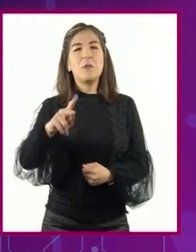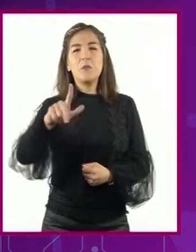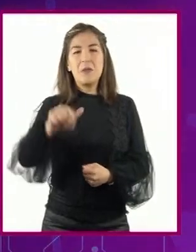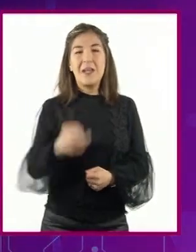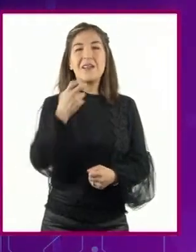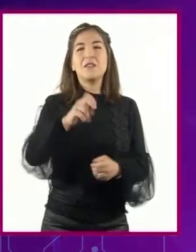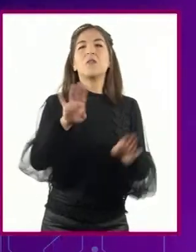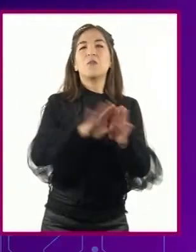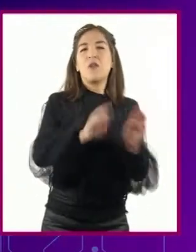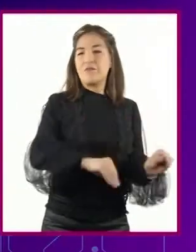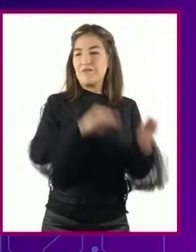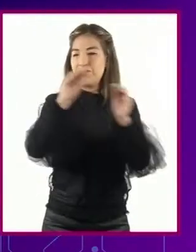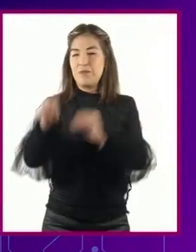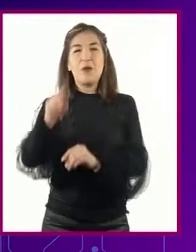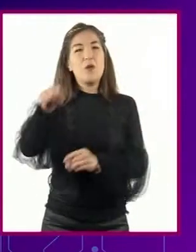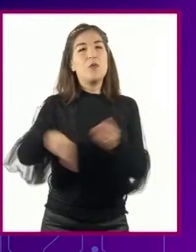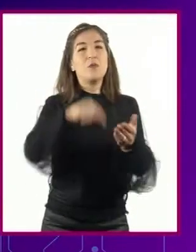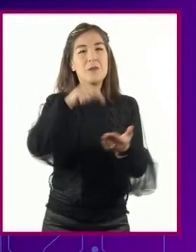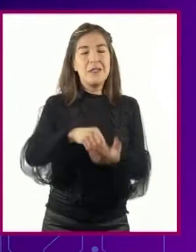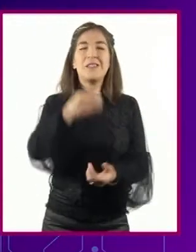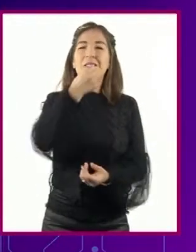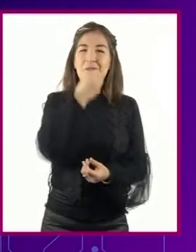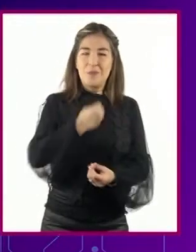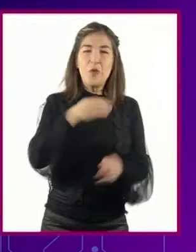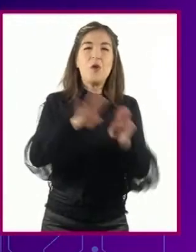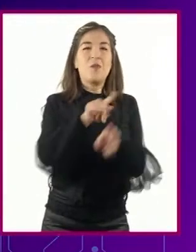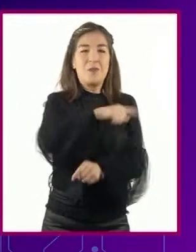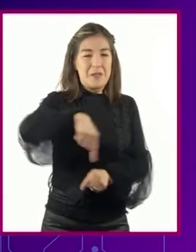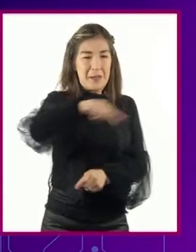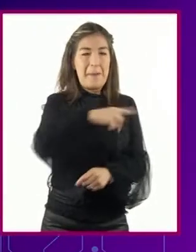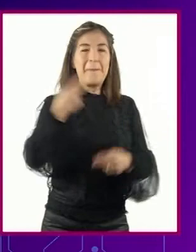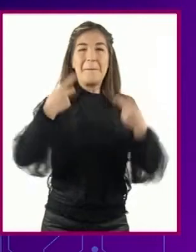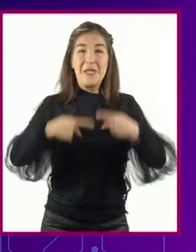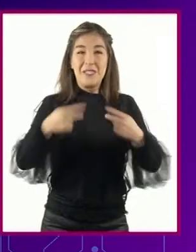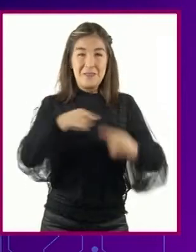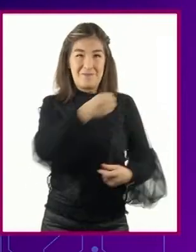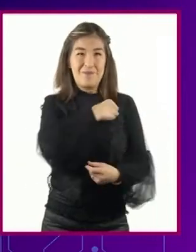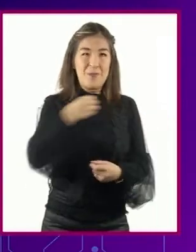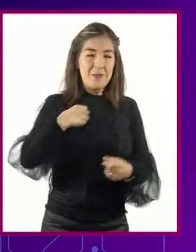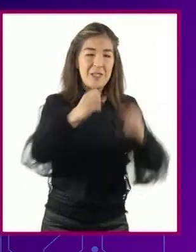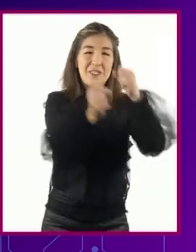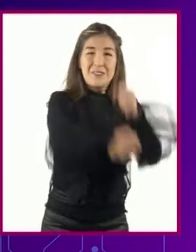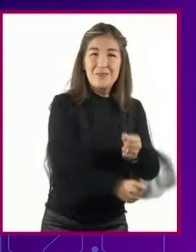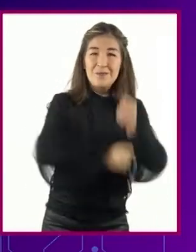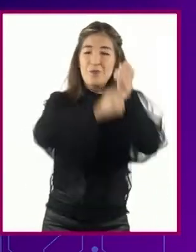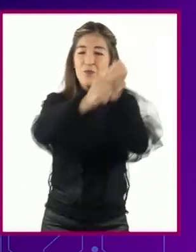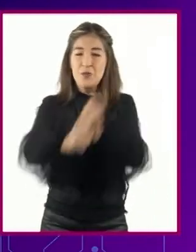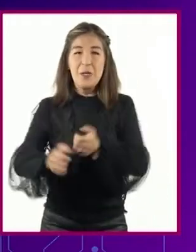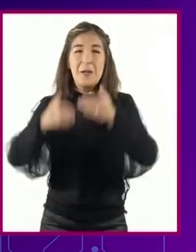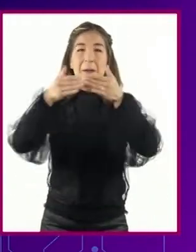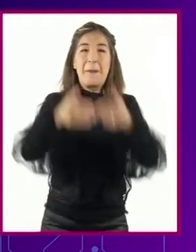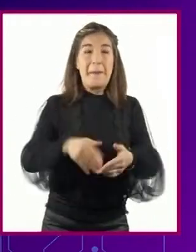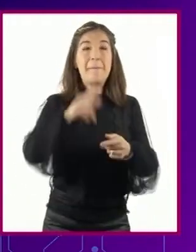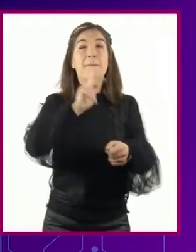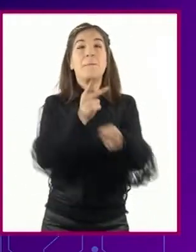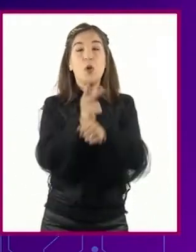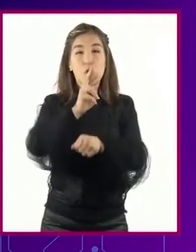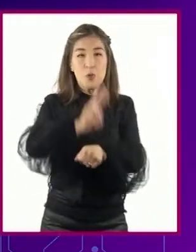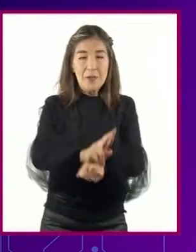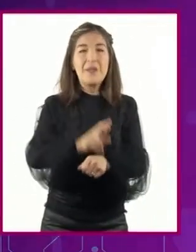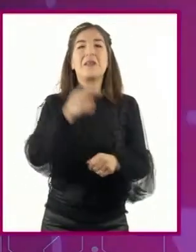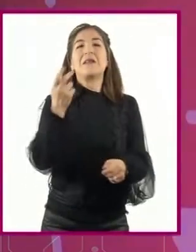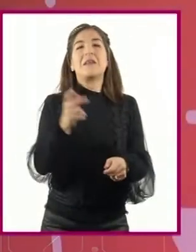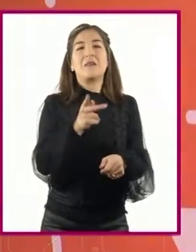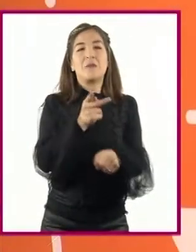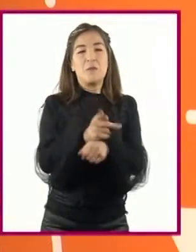Oriente, lo cual obligó a los navegantes, portugueses y españoles, a buscar rutas